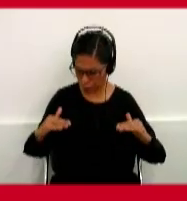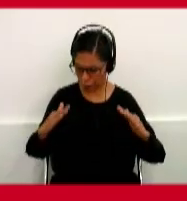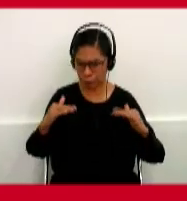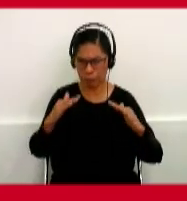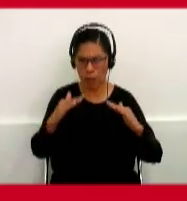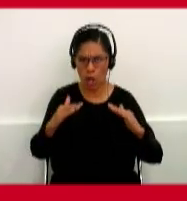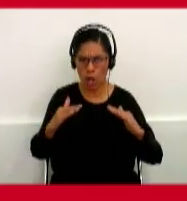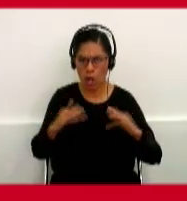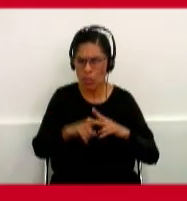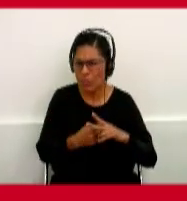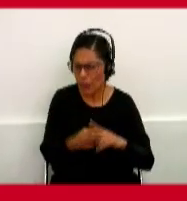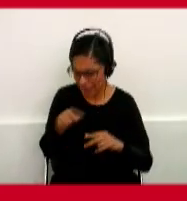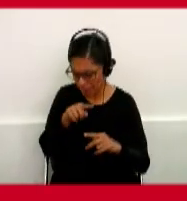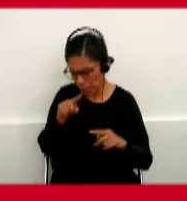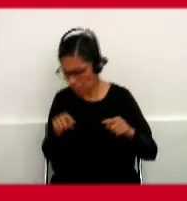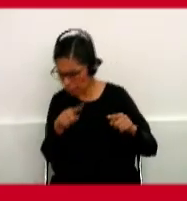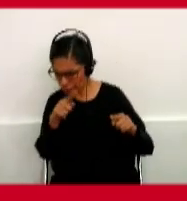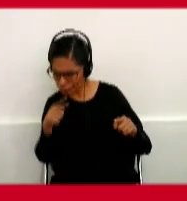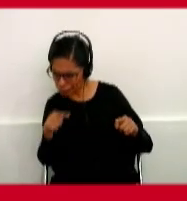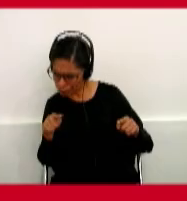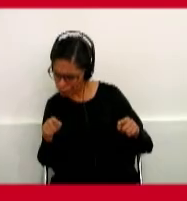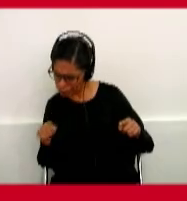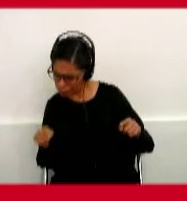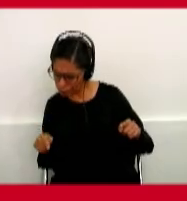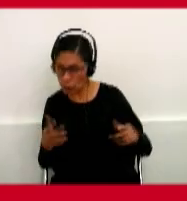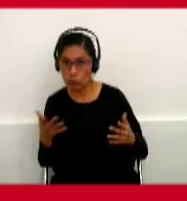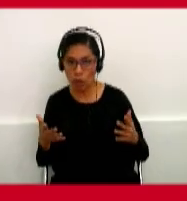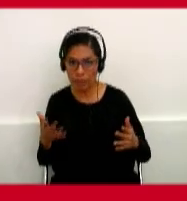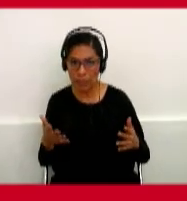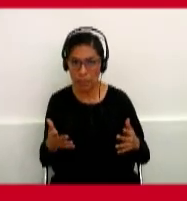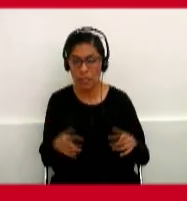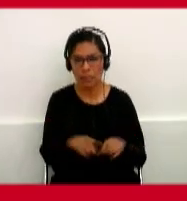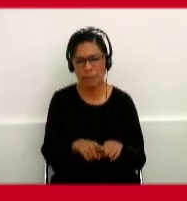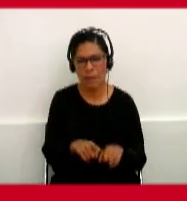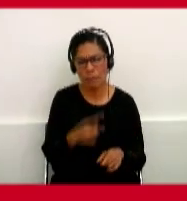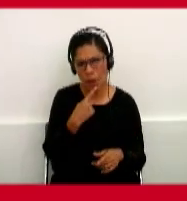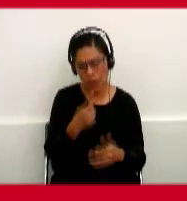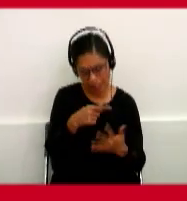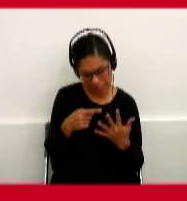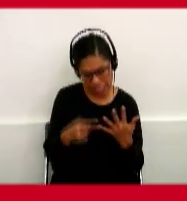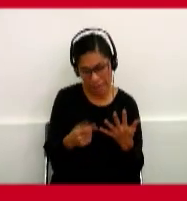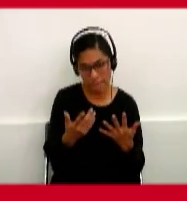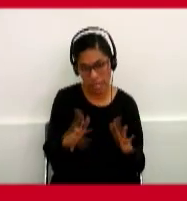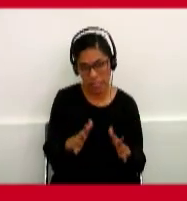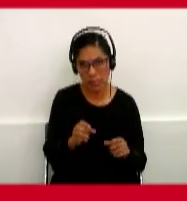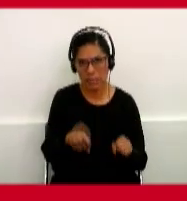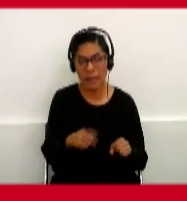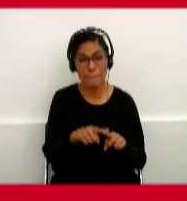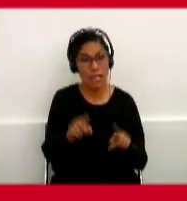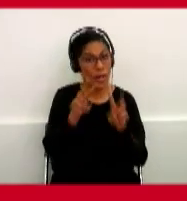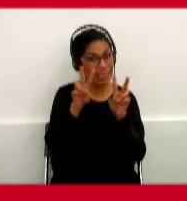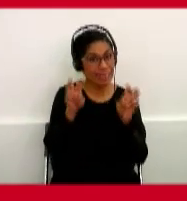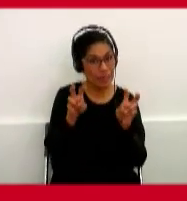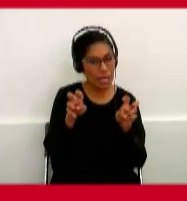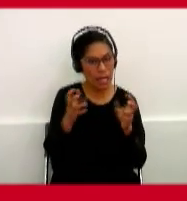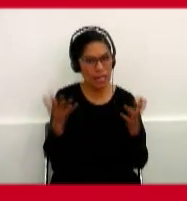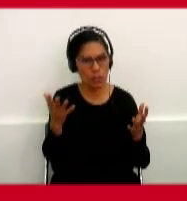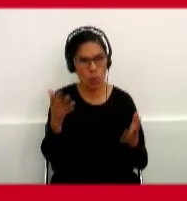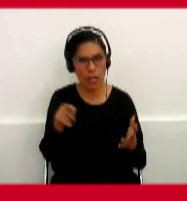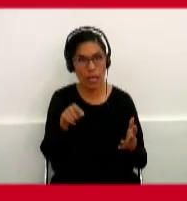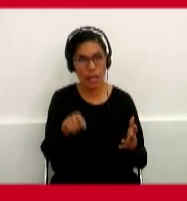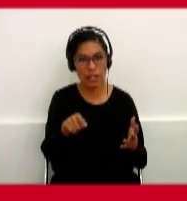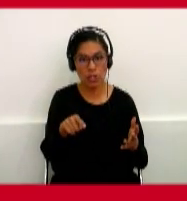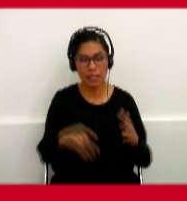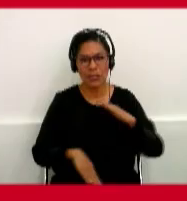¿no? Que pueden ocurrir. Entonces, si bien, y puedo decir más alternativas más, pero ¿cuál es el tema? Que estas de acá también